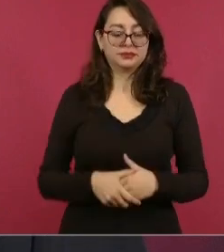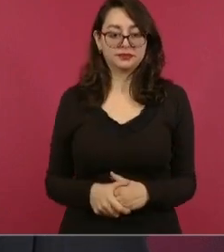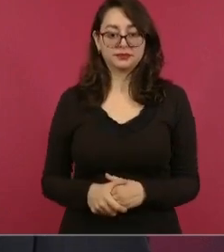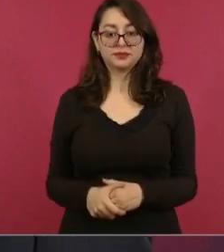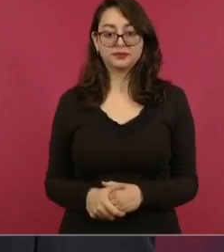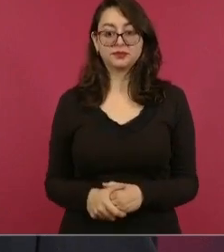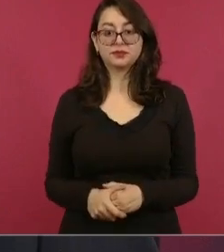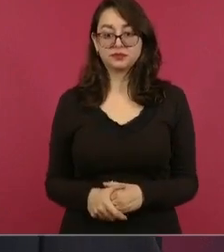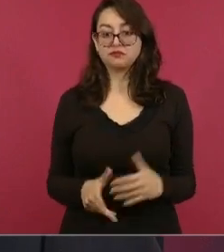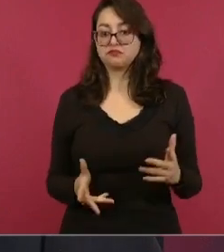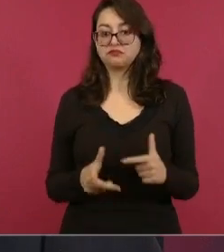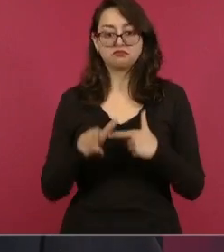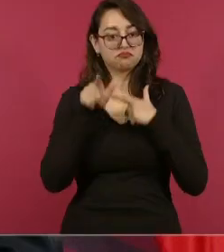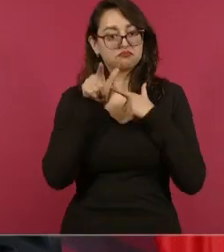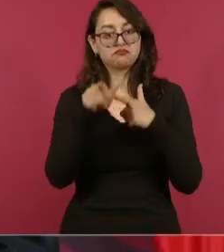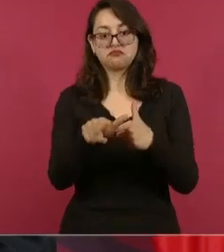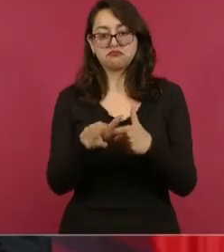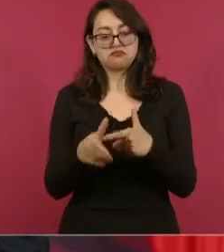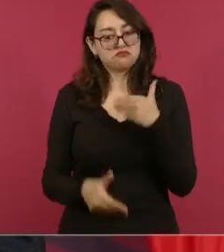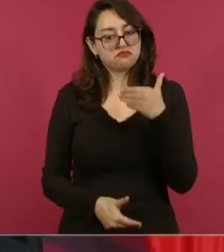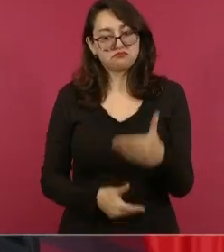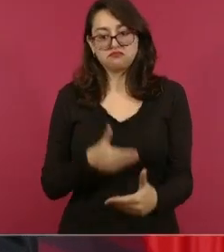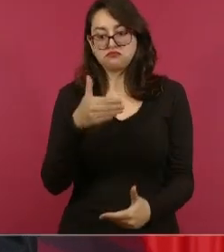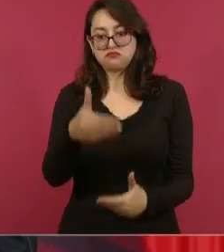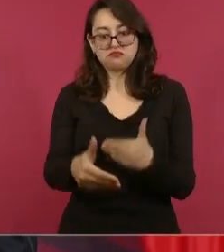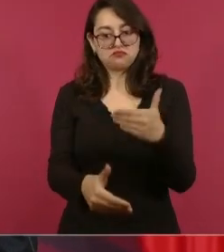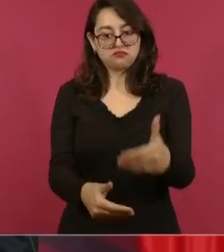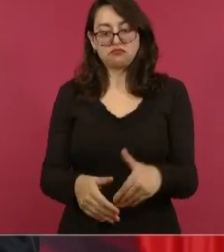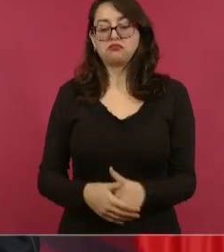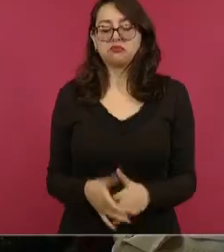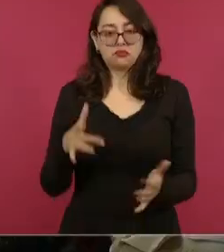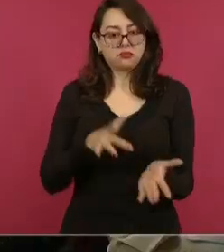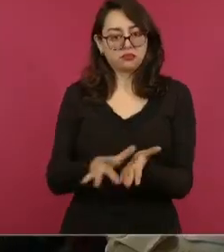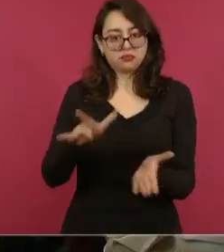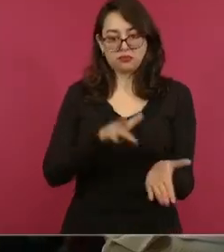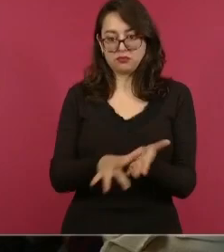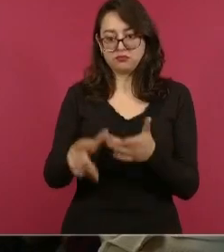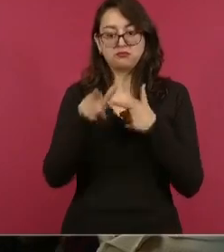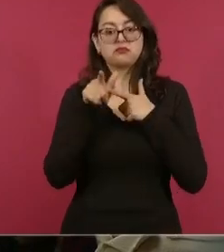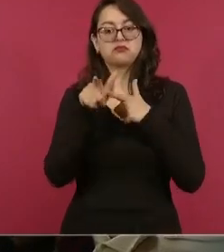Y vamos a seguir, ¿no? Apoyando.